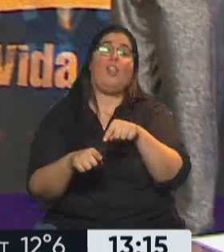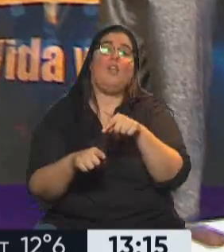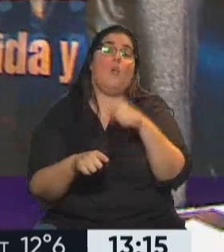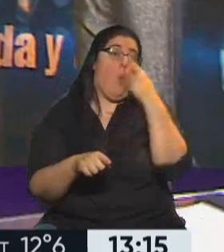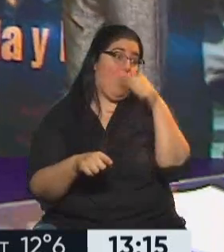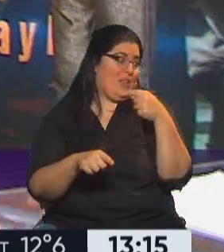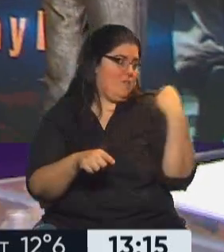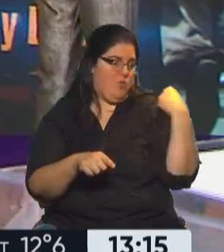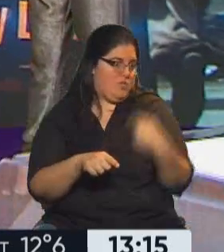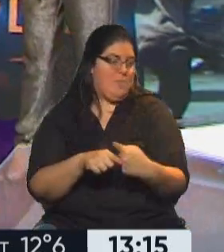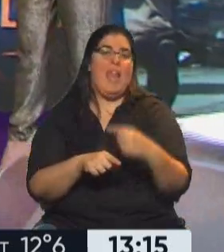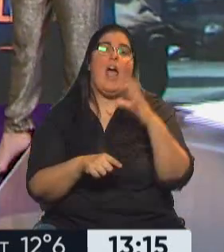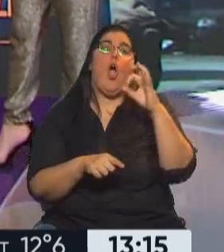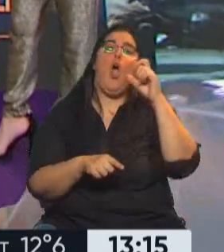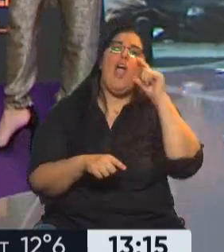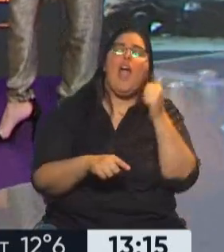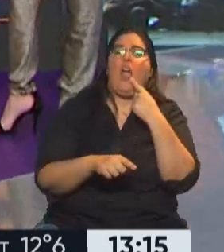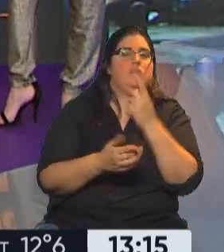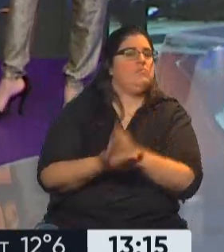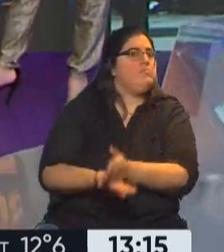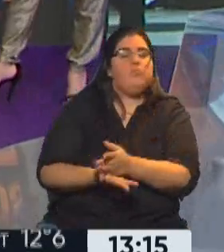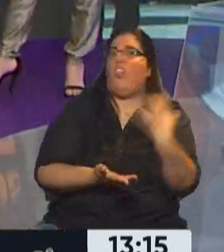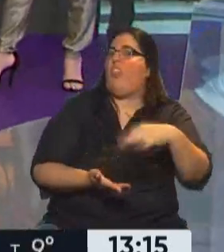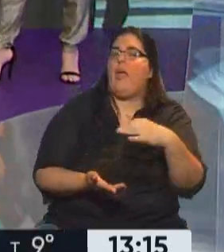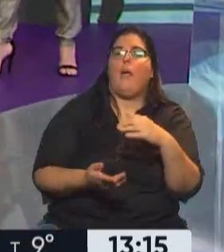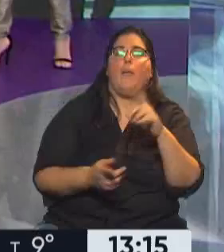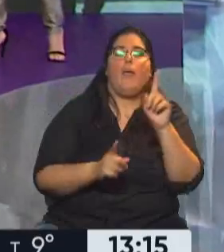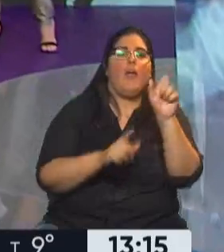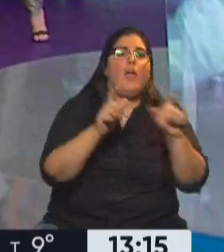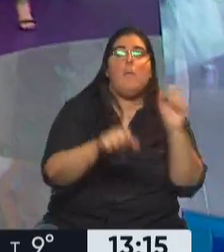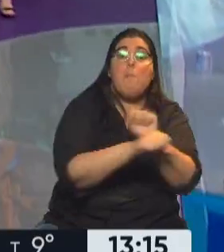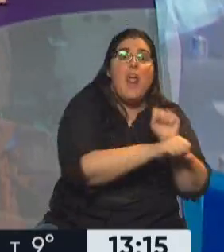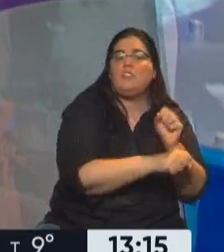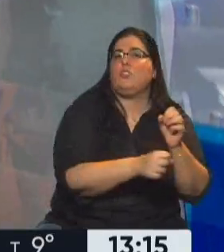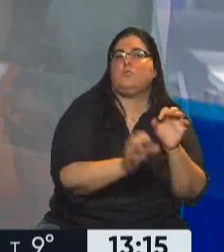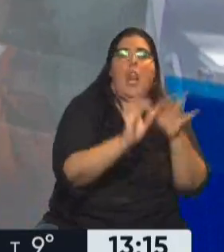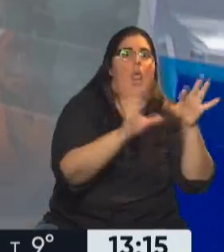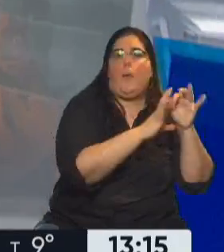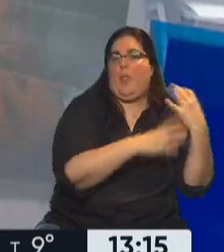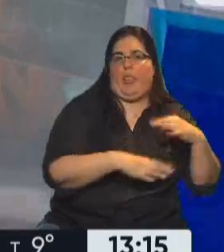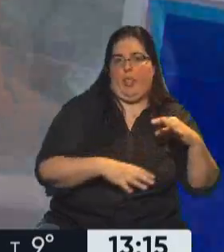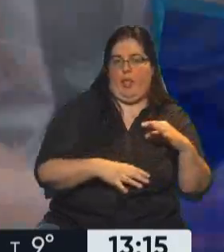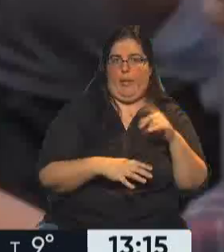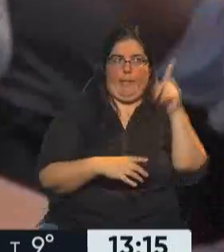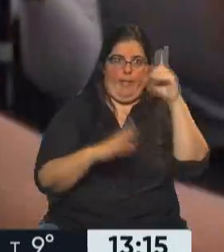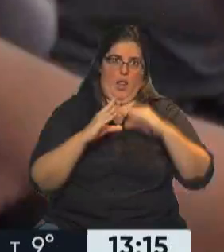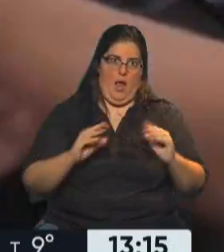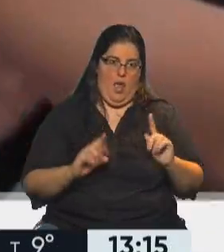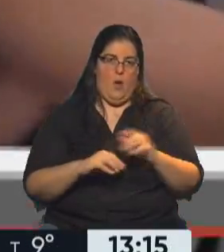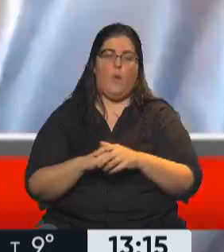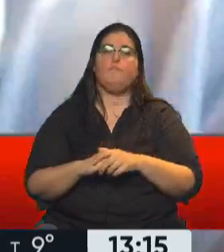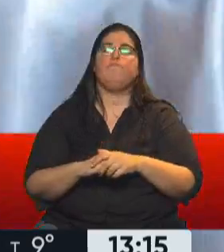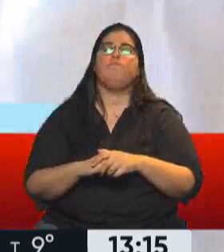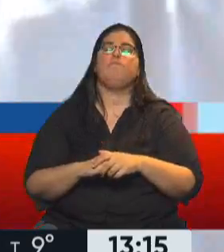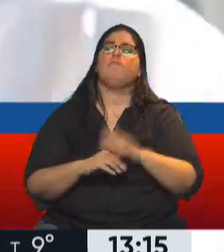cuando la OEA exige la liberación de los políticos presos en Nicaragua. Hubo